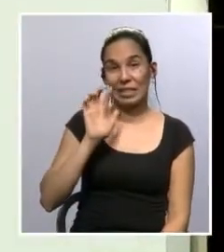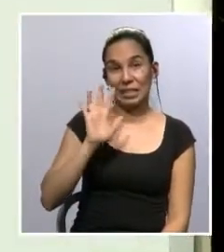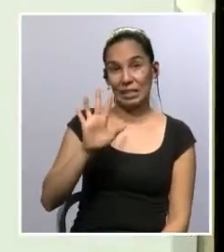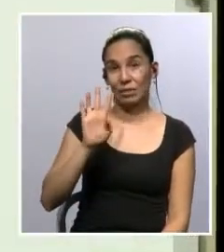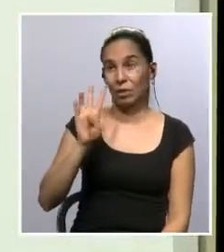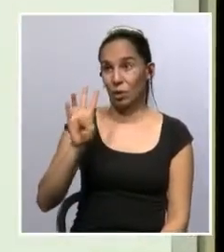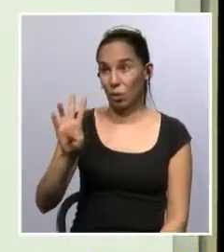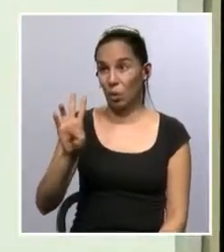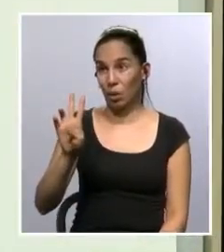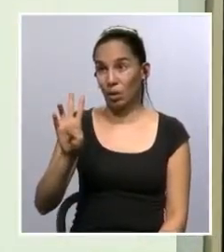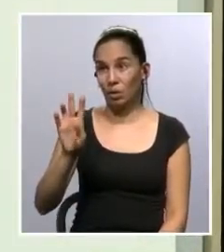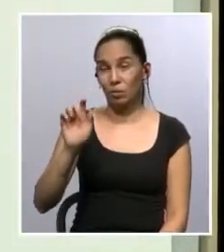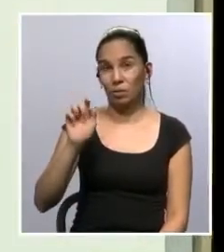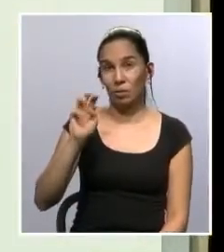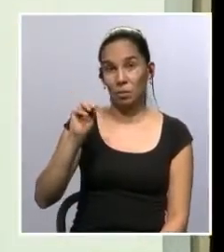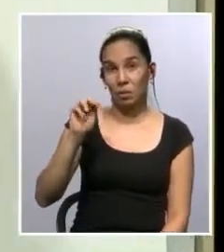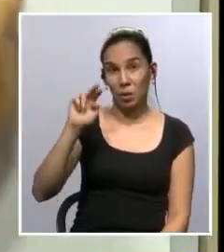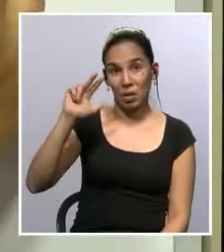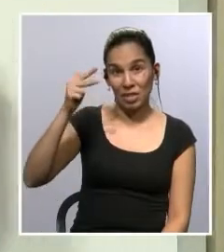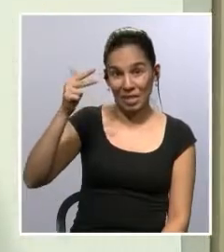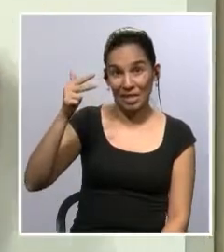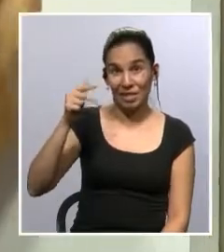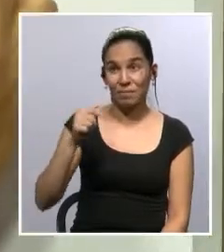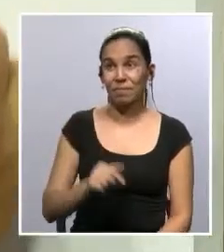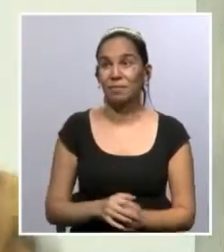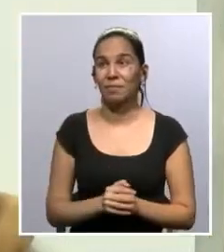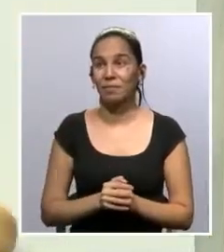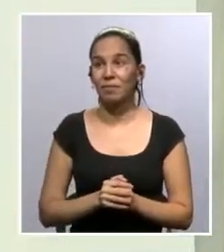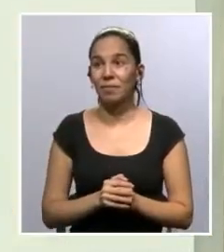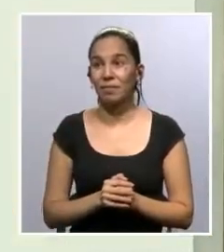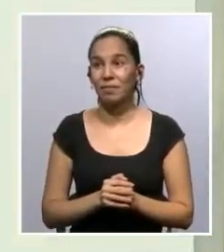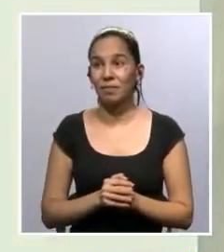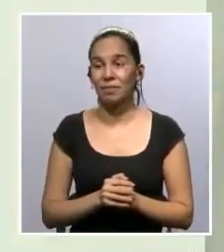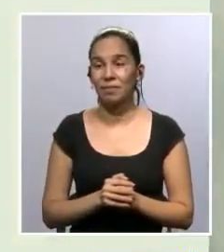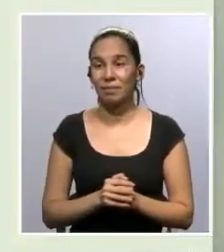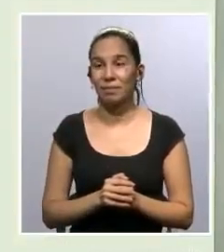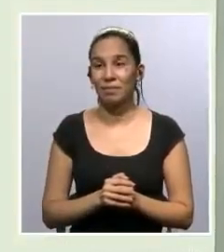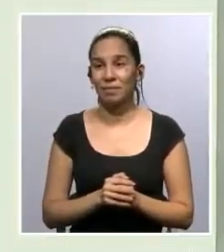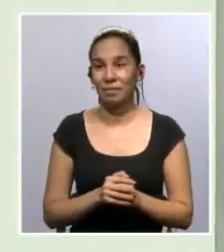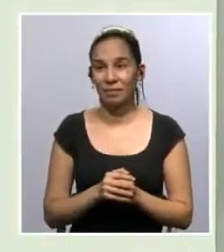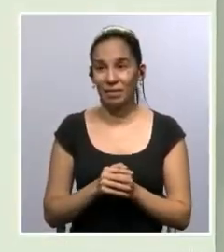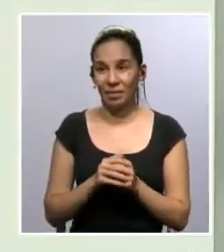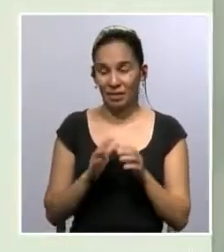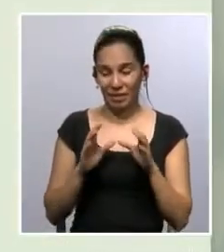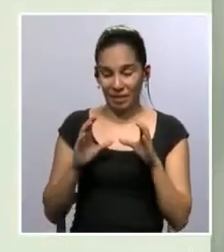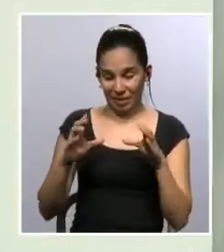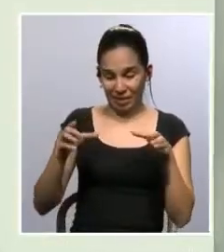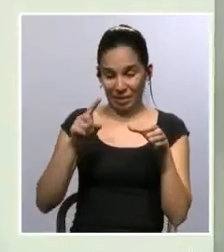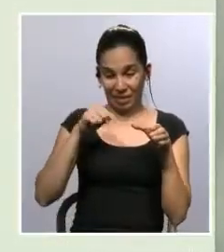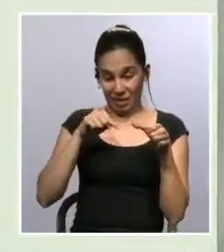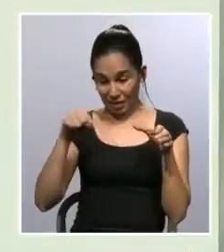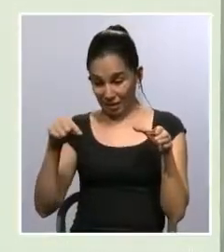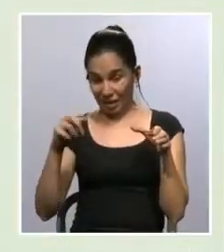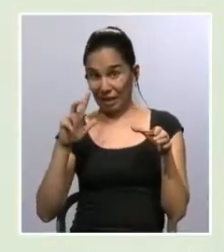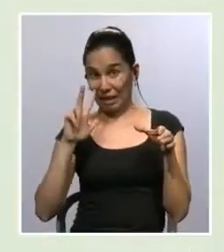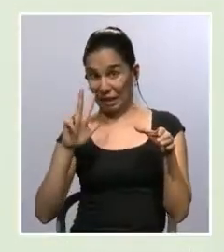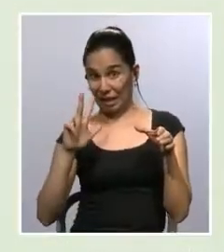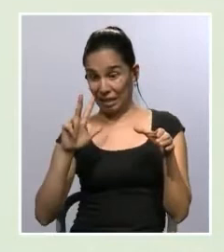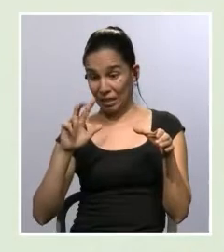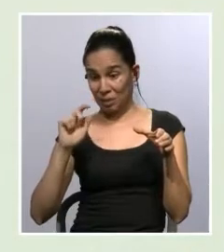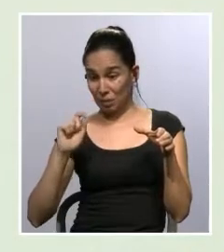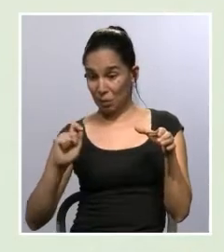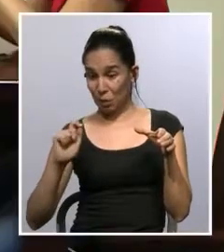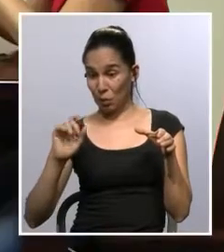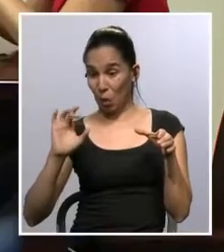A ver... Aquí tenemos una cajita cúbica... de 3,8 metros